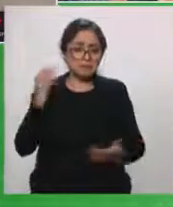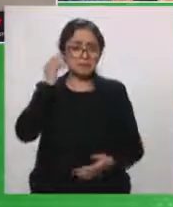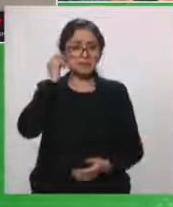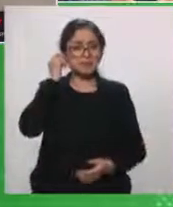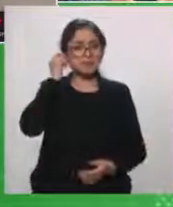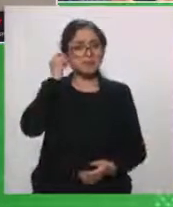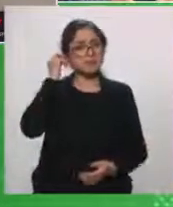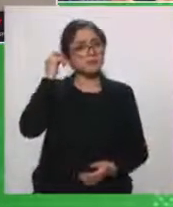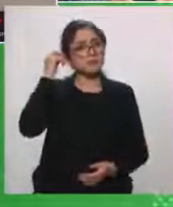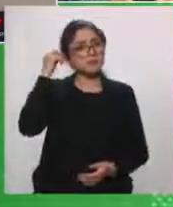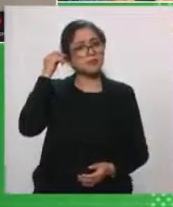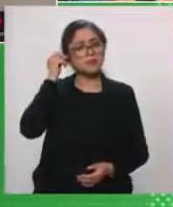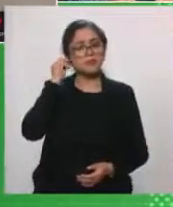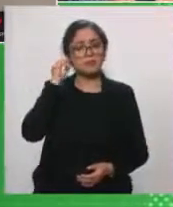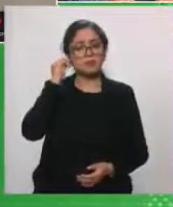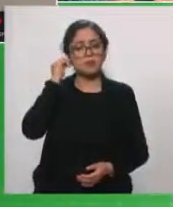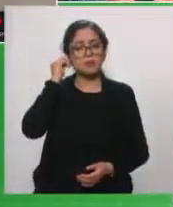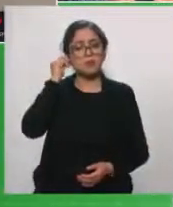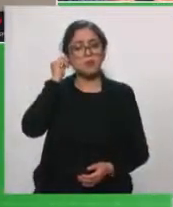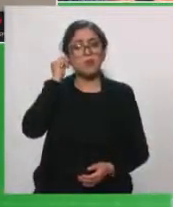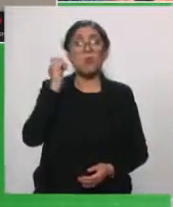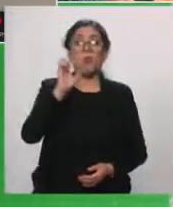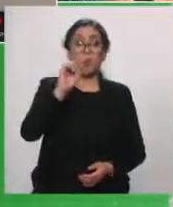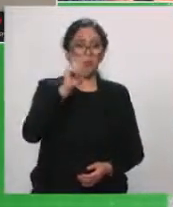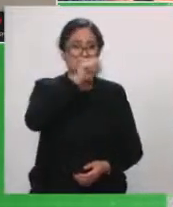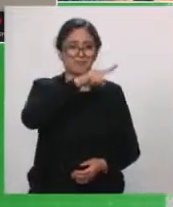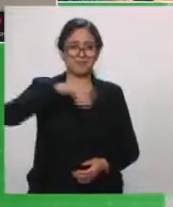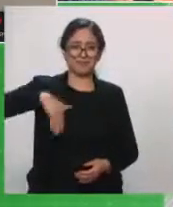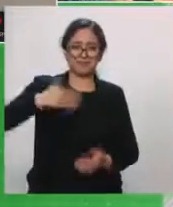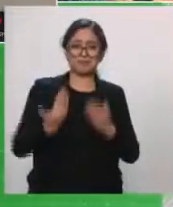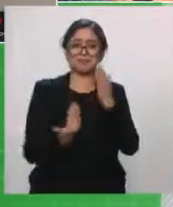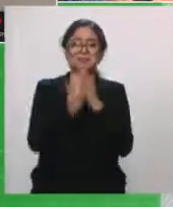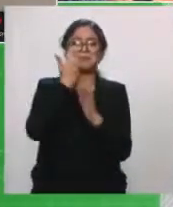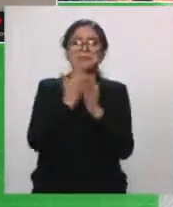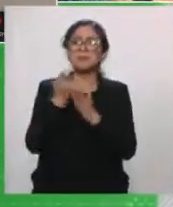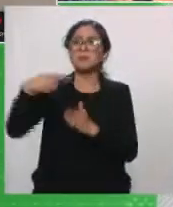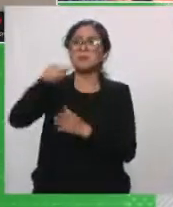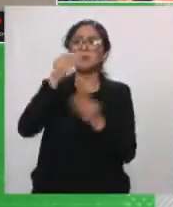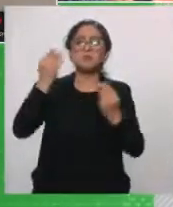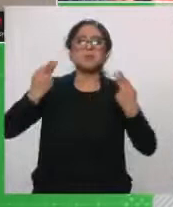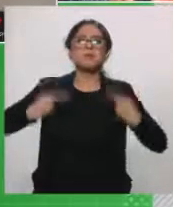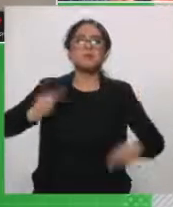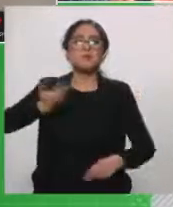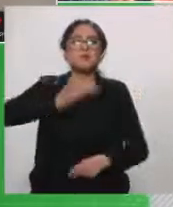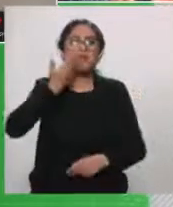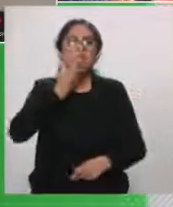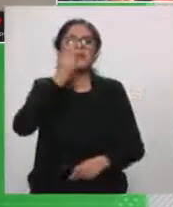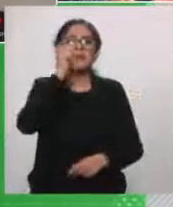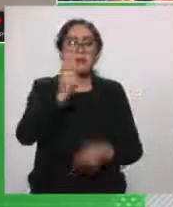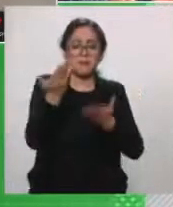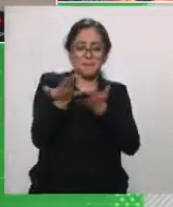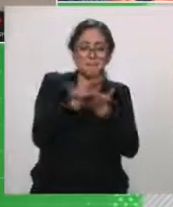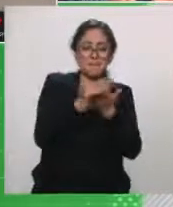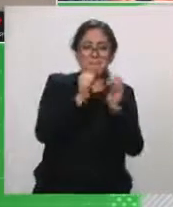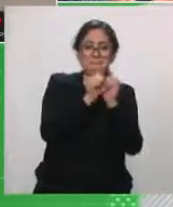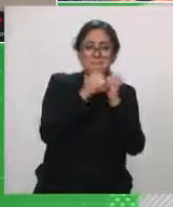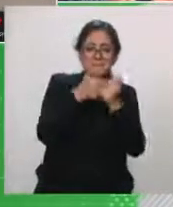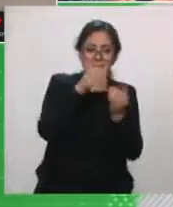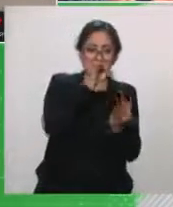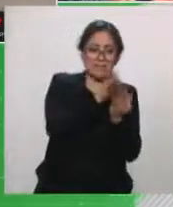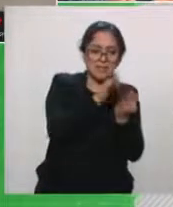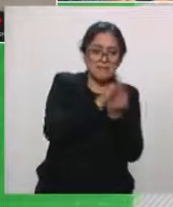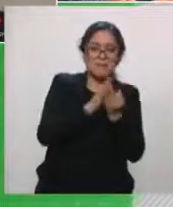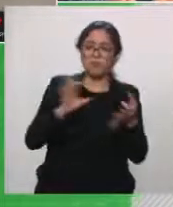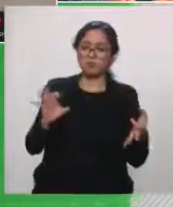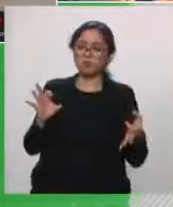qué desayuno, o lo que tú decías, el desayuno tradicional de tamal con atole. En